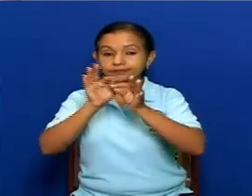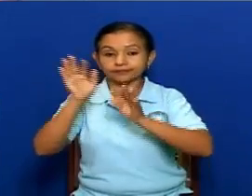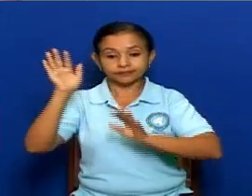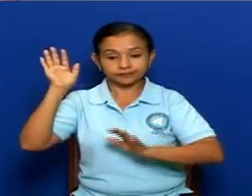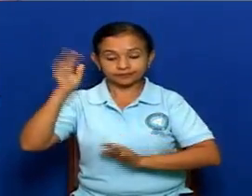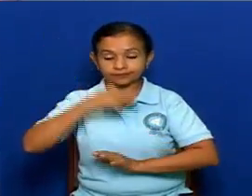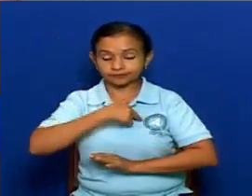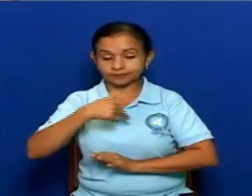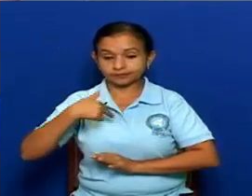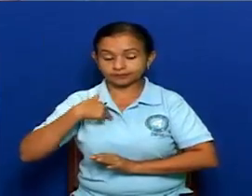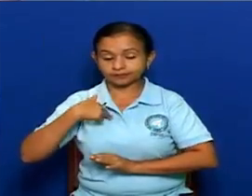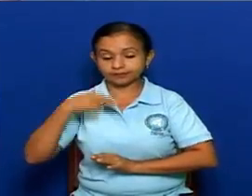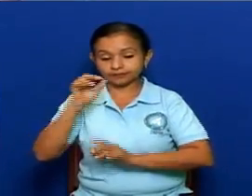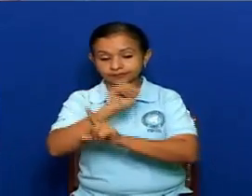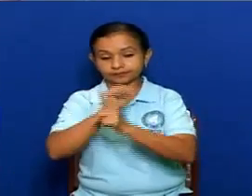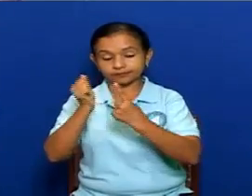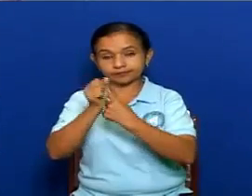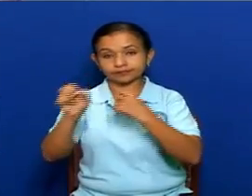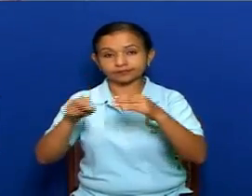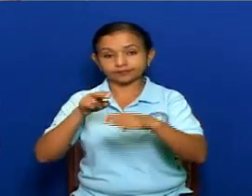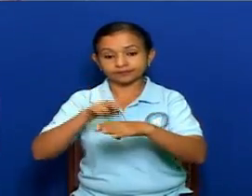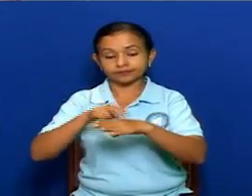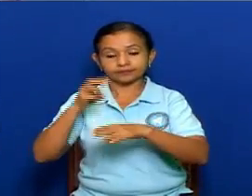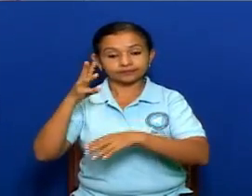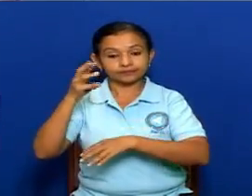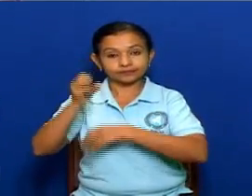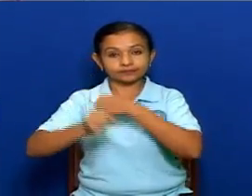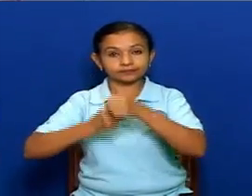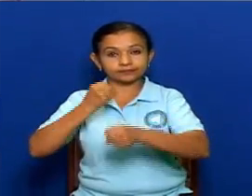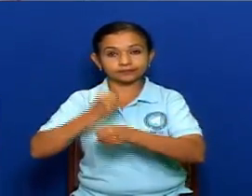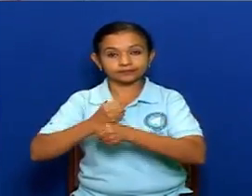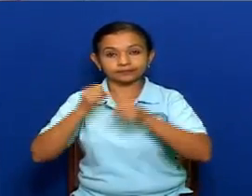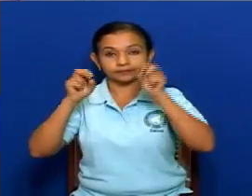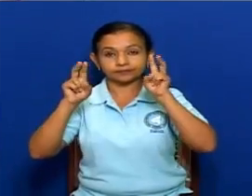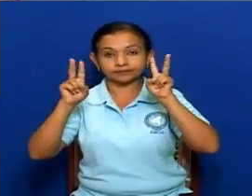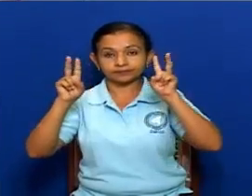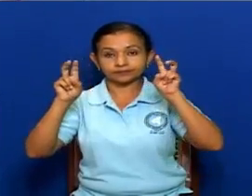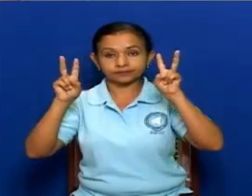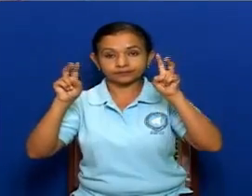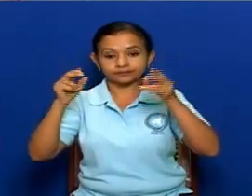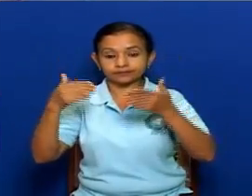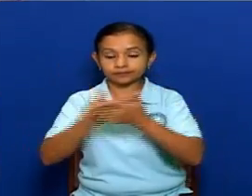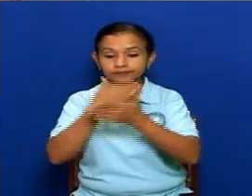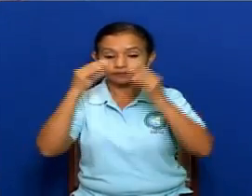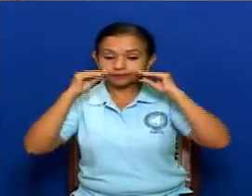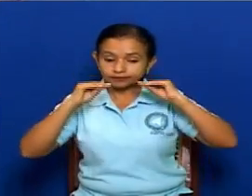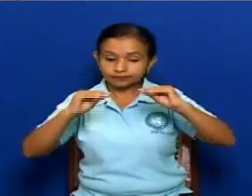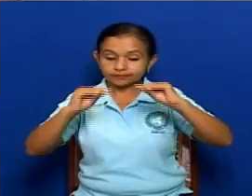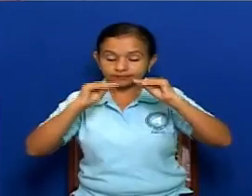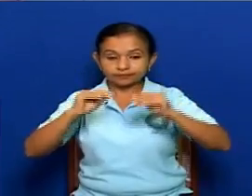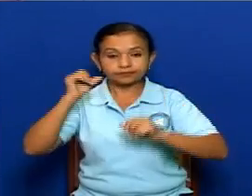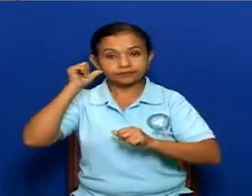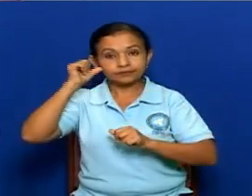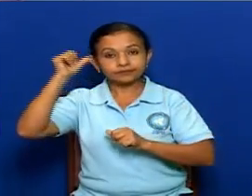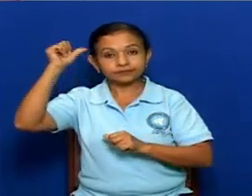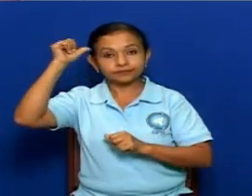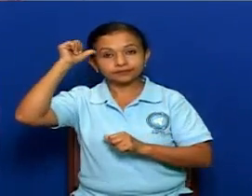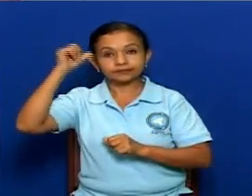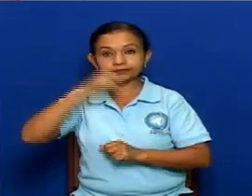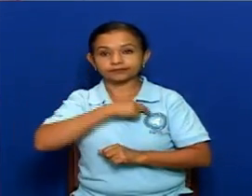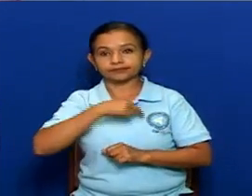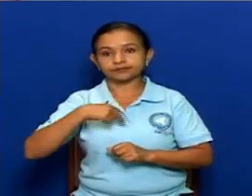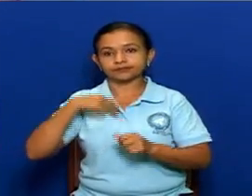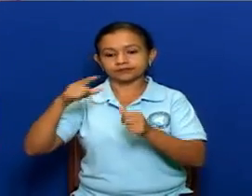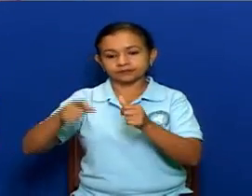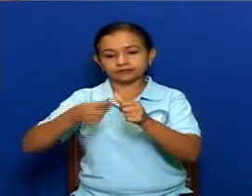que ha asumido esta Asamblea Nacional en estos 30 años, este nuevo contexto. Los programas de educación de adultos surgen como una